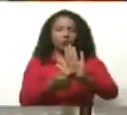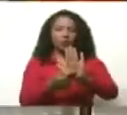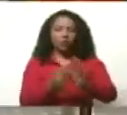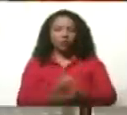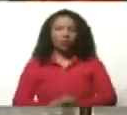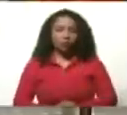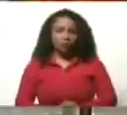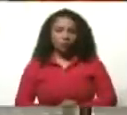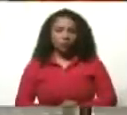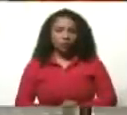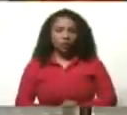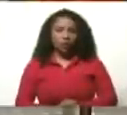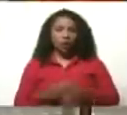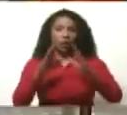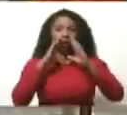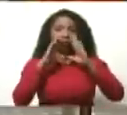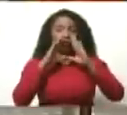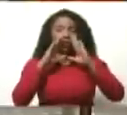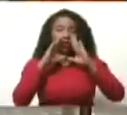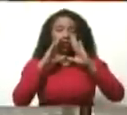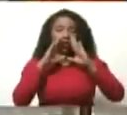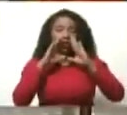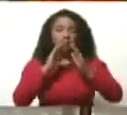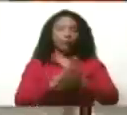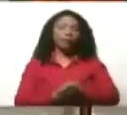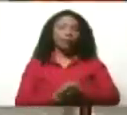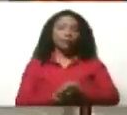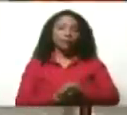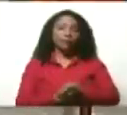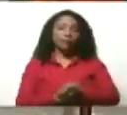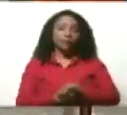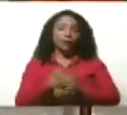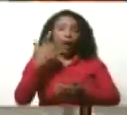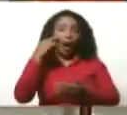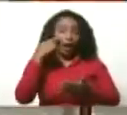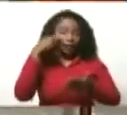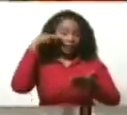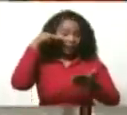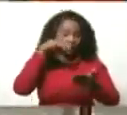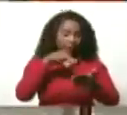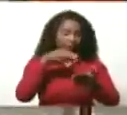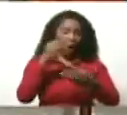testimonios, con confesiones, con rastros financieros.